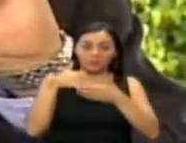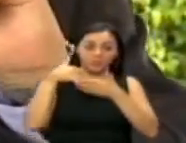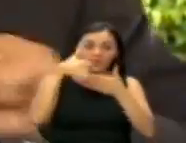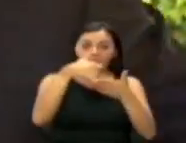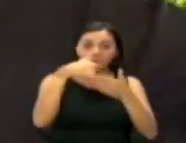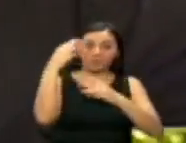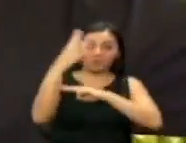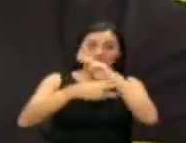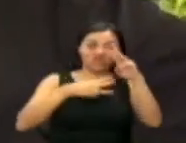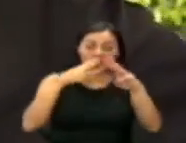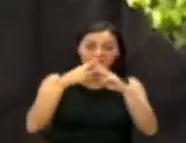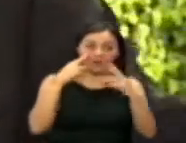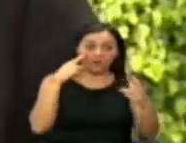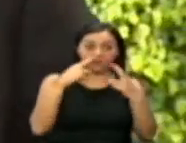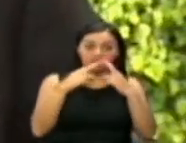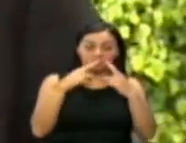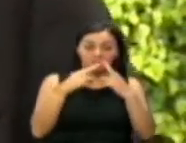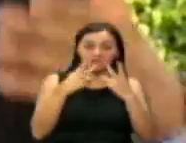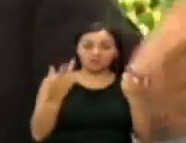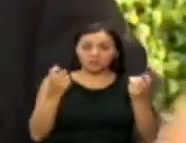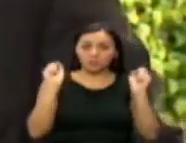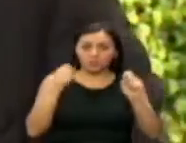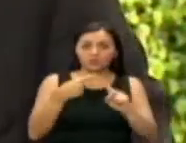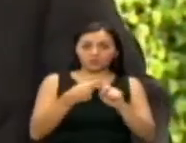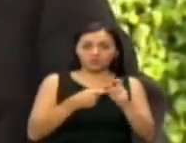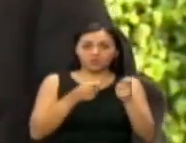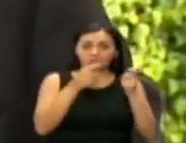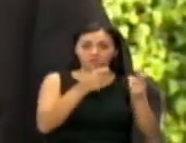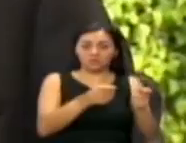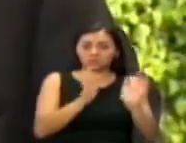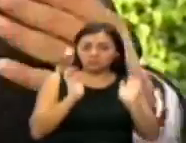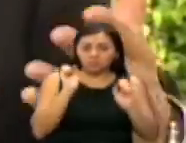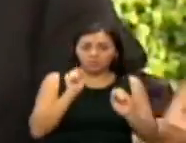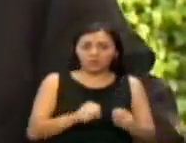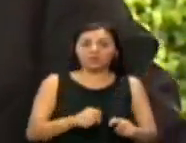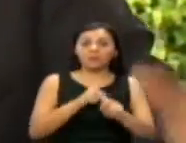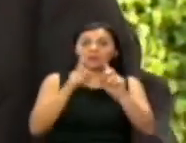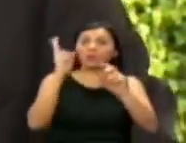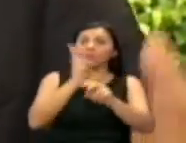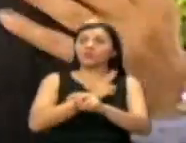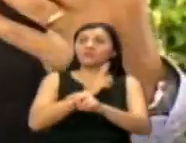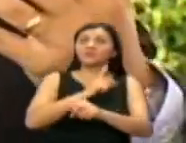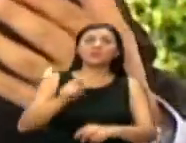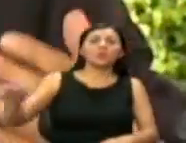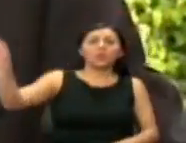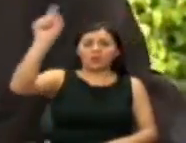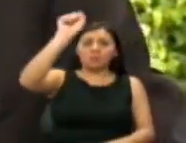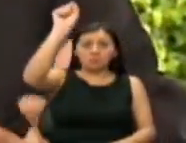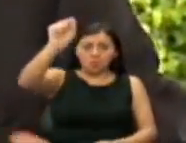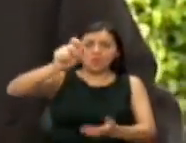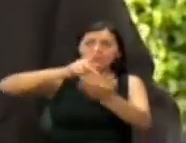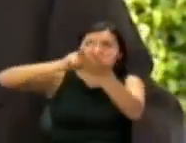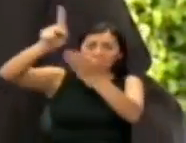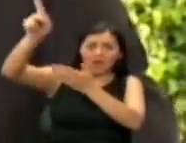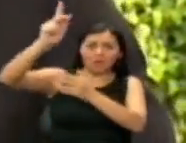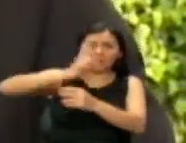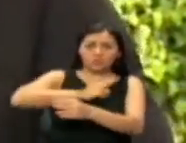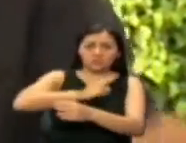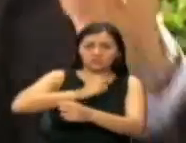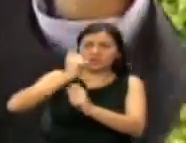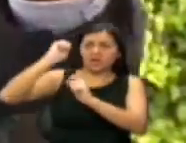paso, eso lo puede hacer cualquier universidad del país. No lo han hecho, es su problema. Pero ya sí lo ha hecho, porque quiere tener nivel